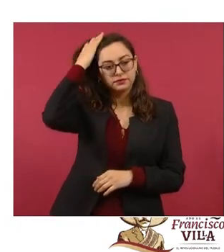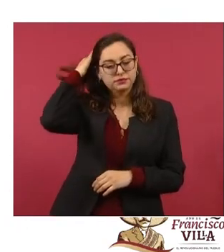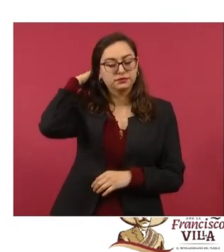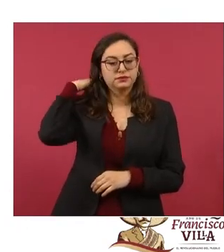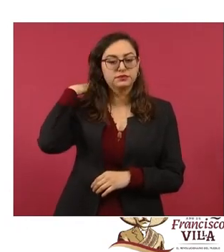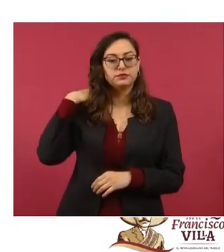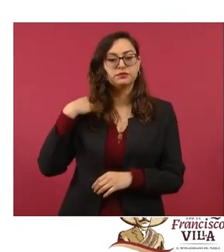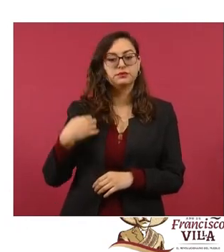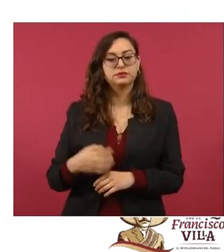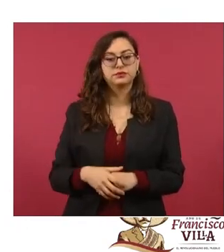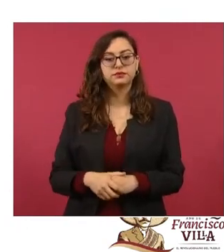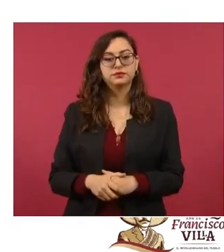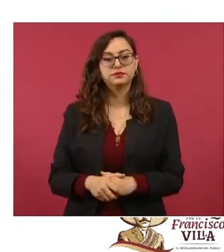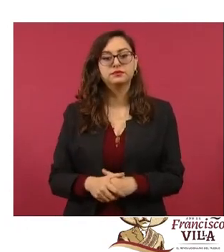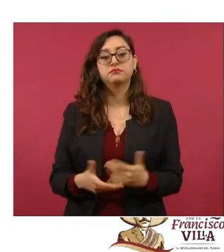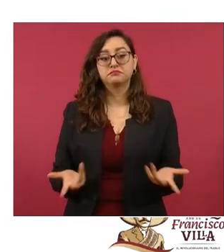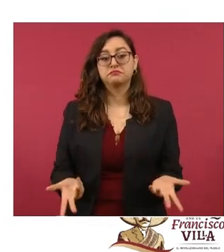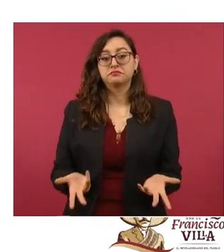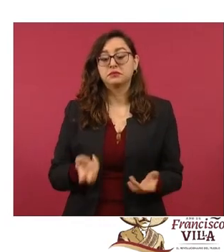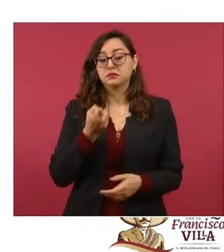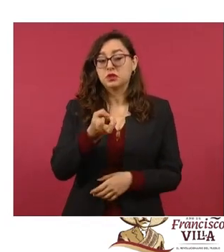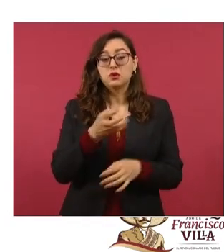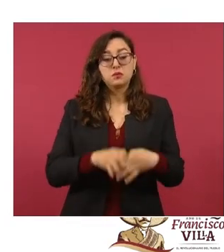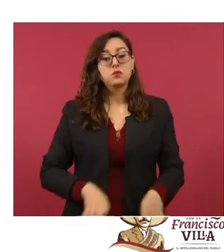mucho. Esto hasta el INEGI